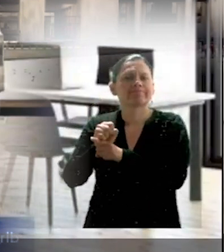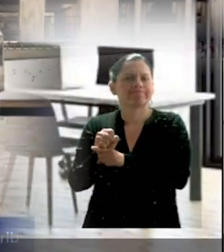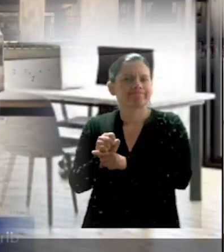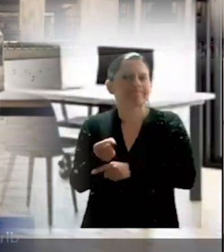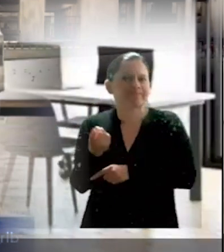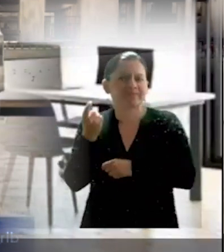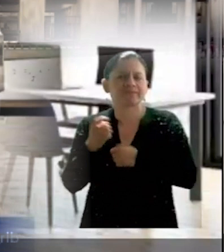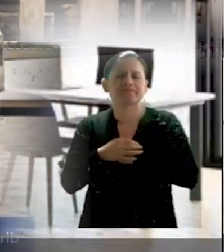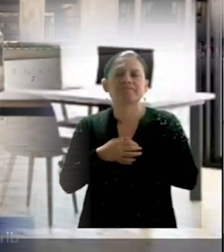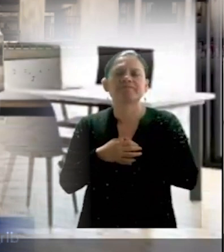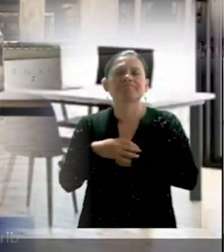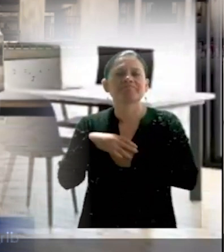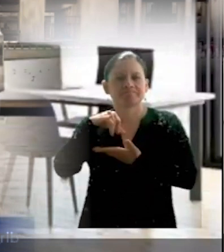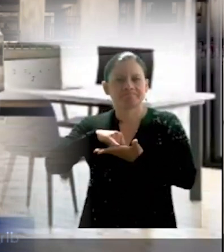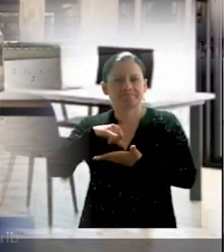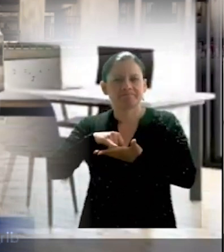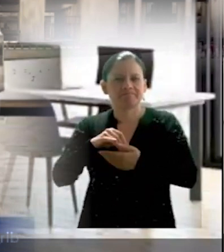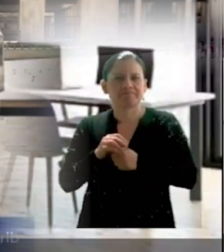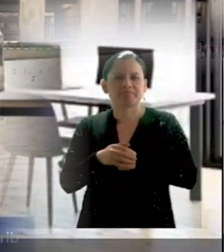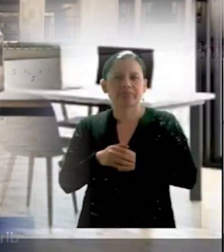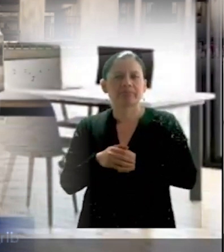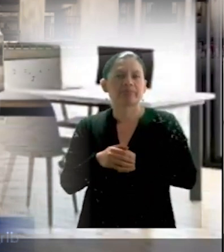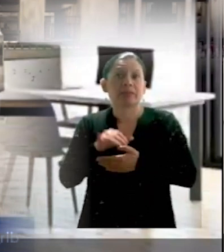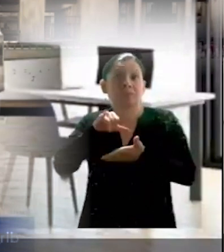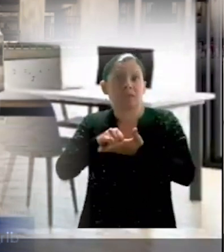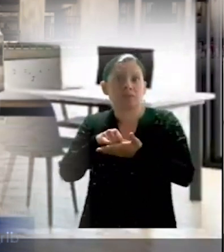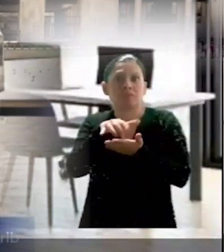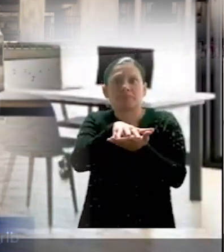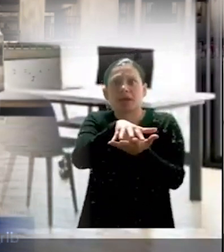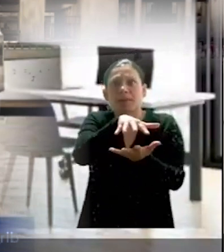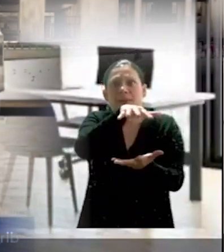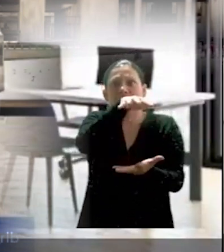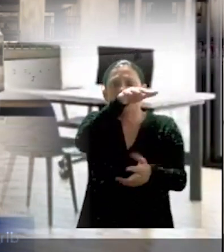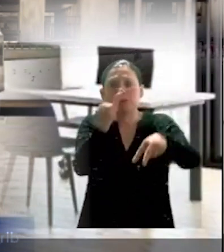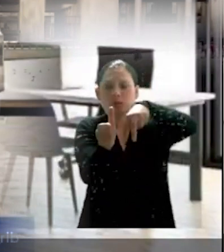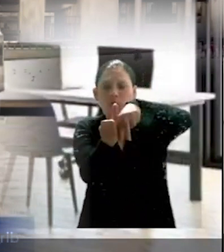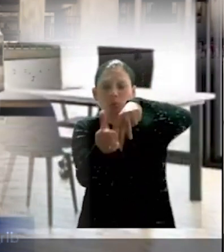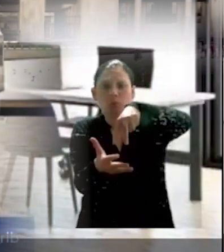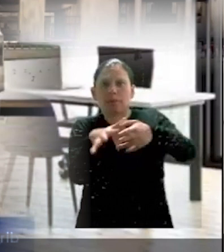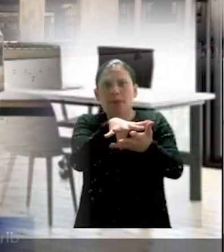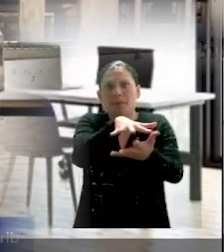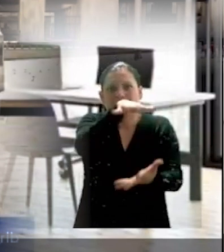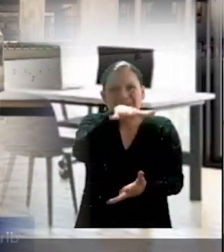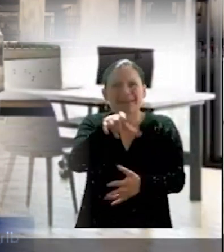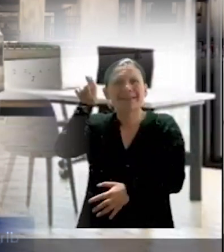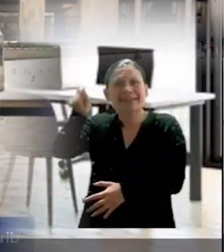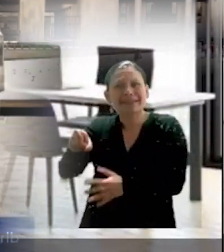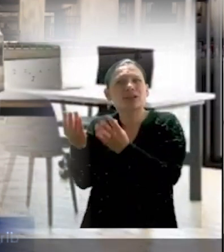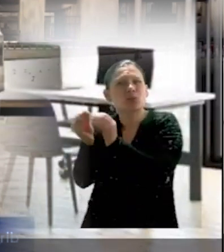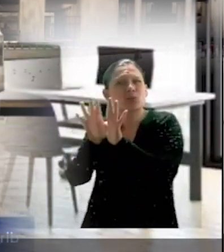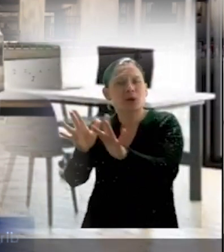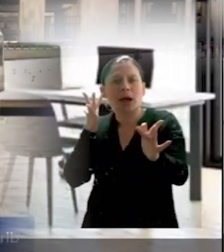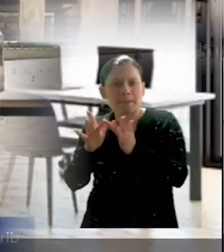eso, y ante el volumen de tutelas que reiteradamente se dan sobre esas necesidades insatisfechas, es que la tutela